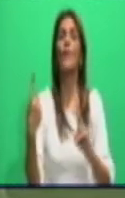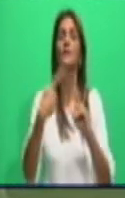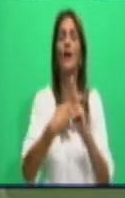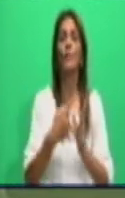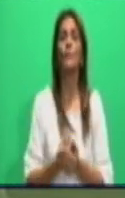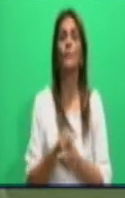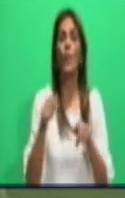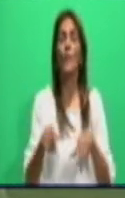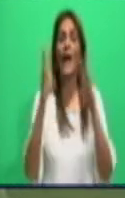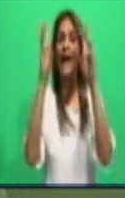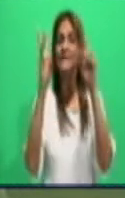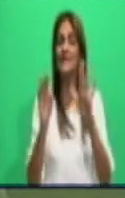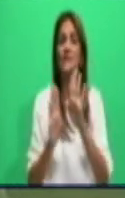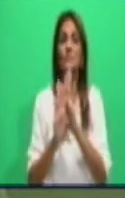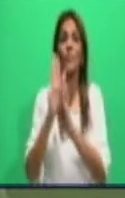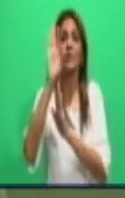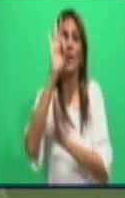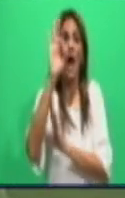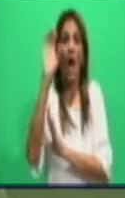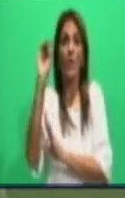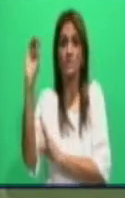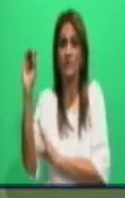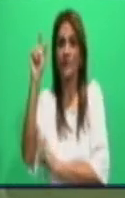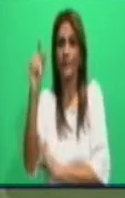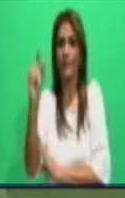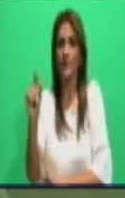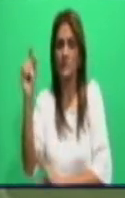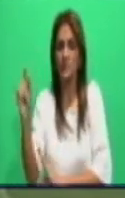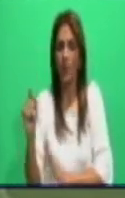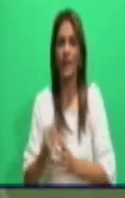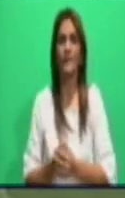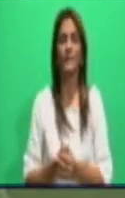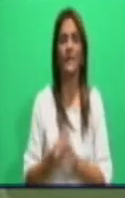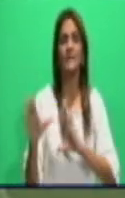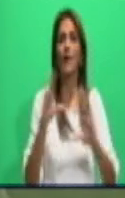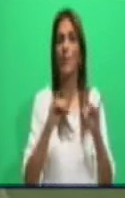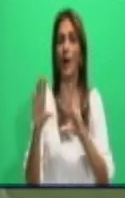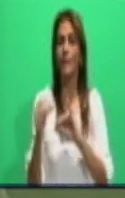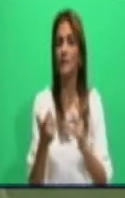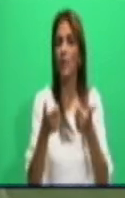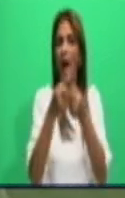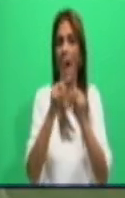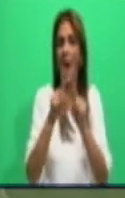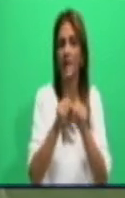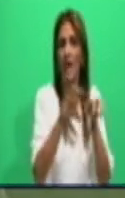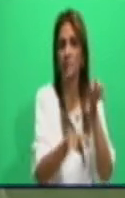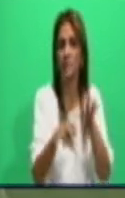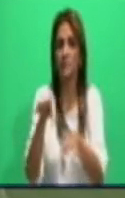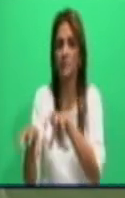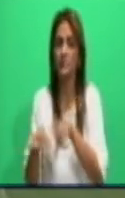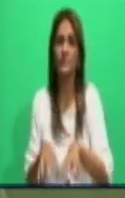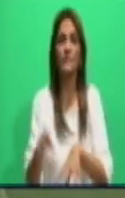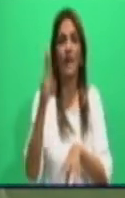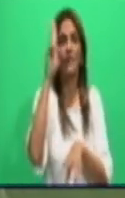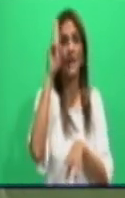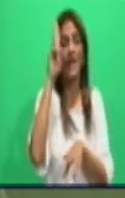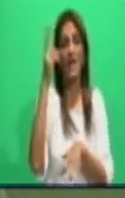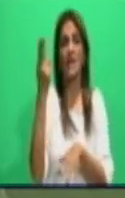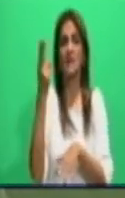800 concretamente estamos hablando que cada una de las artes sale de salud está ya muy cerca de los 200 casos en el